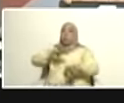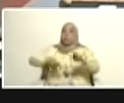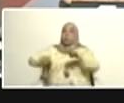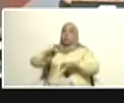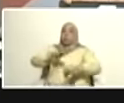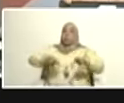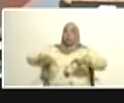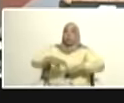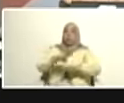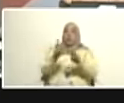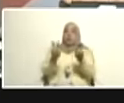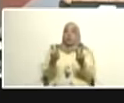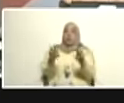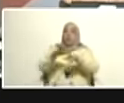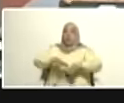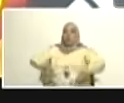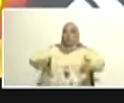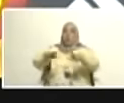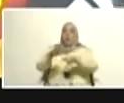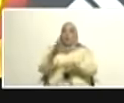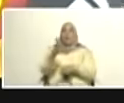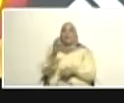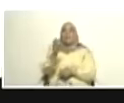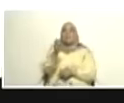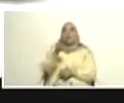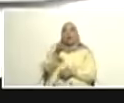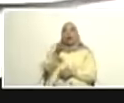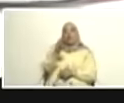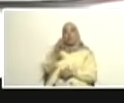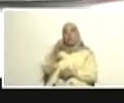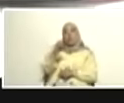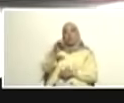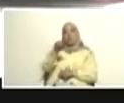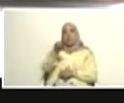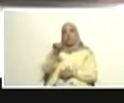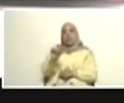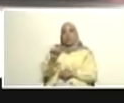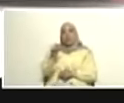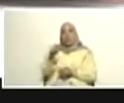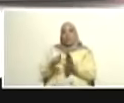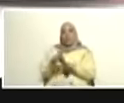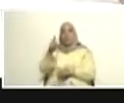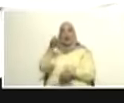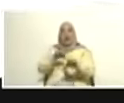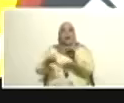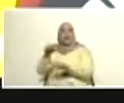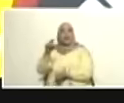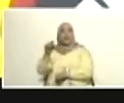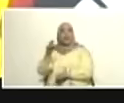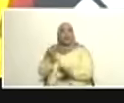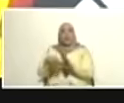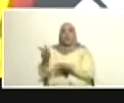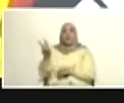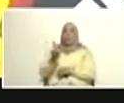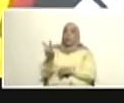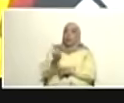esta nueva mina de bauxita e incrementar la riqueza de la CBG y de